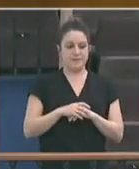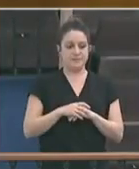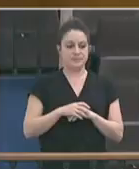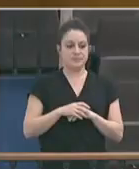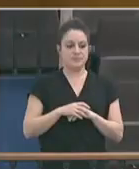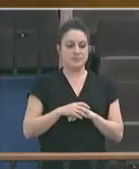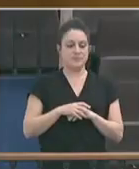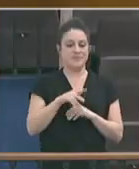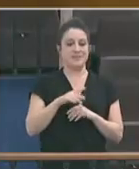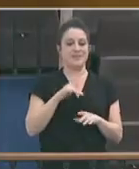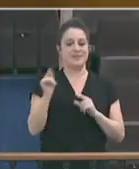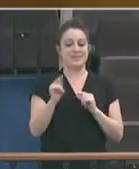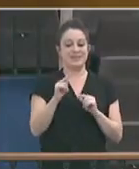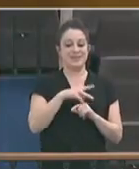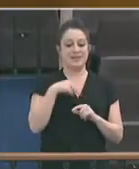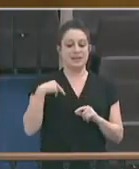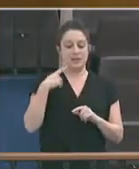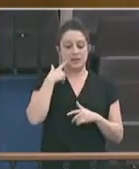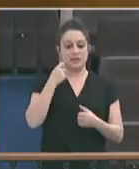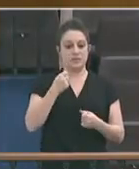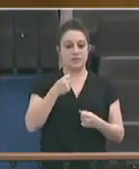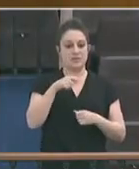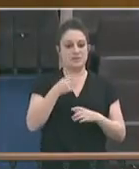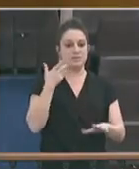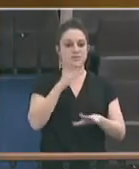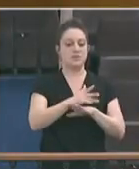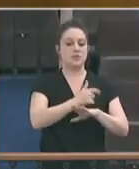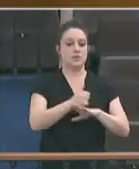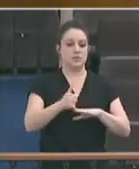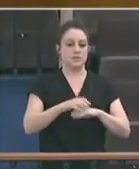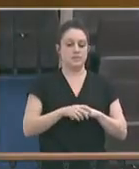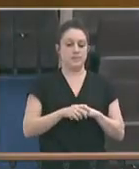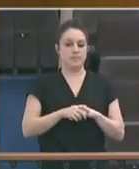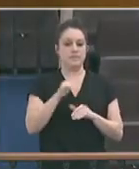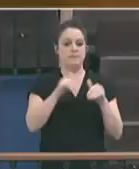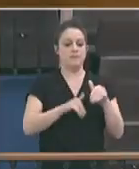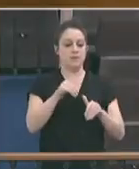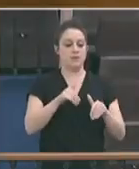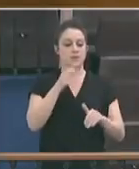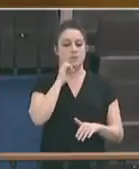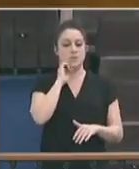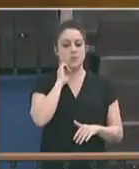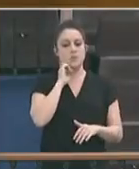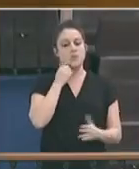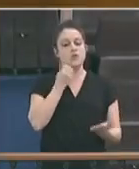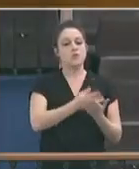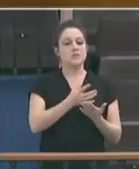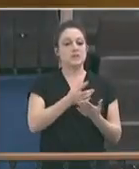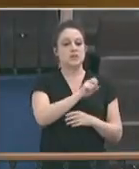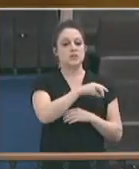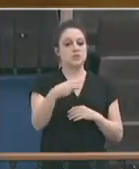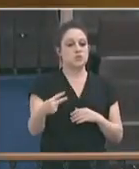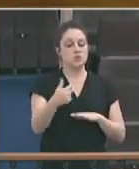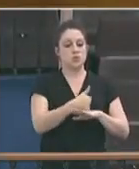Este debate general fue presentado por el Grupo Parlamentario Ciudadanos. En primer lugar, vamos a votar la propuesta de resolución presentada por el Grupo